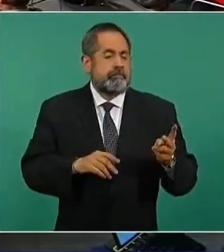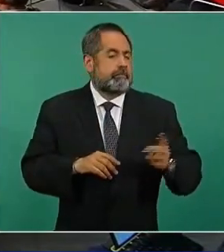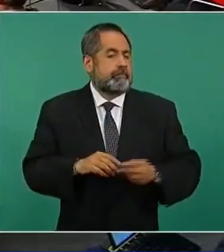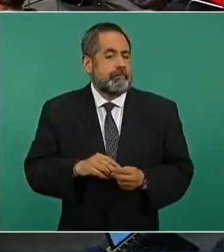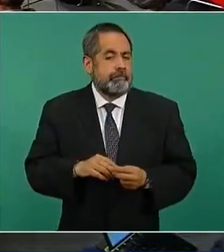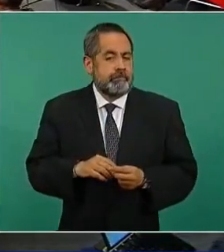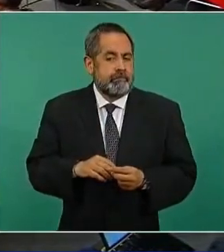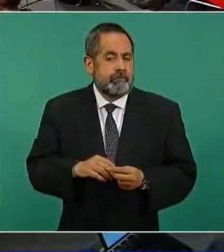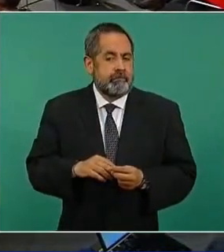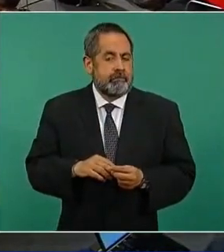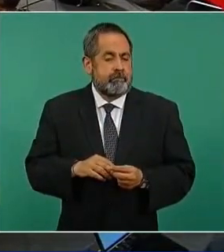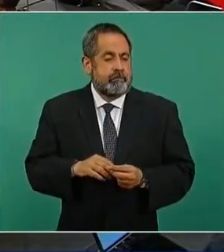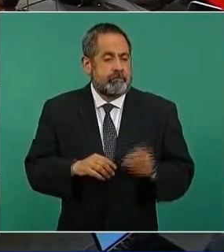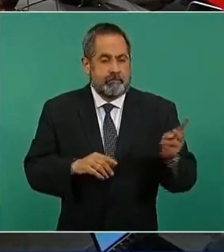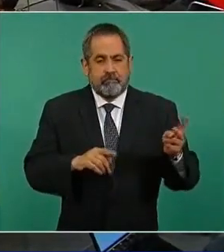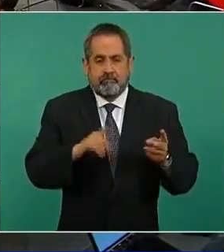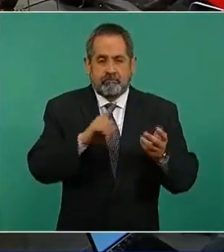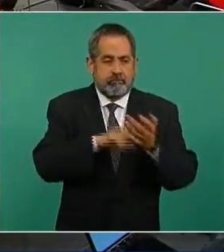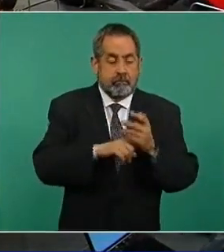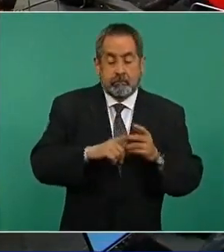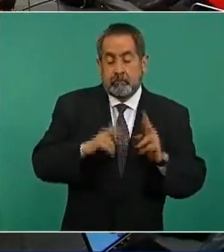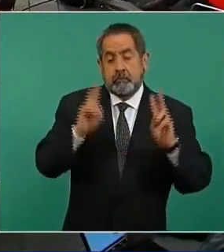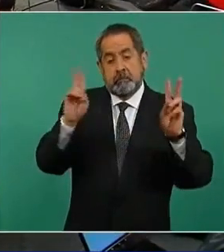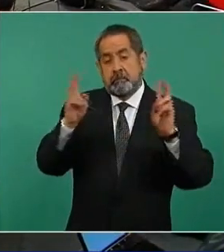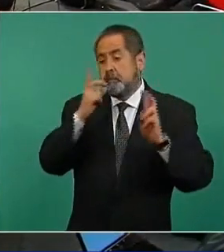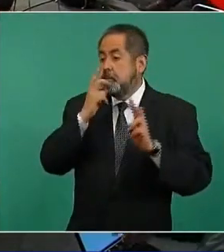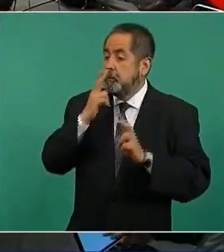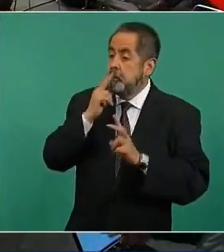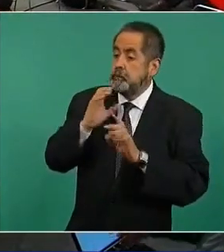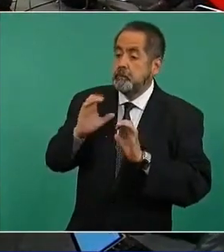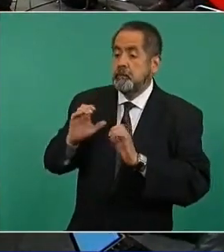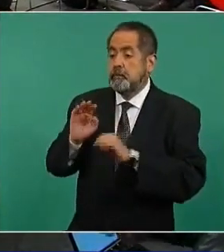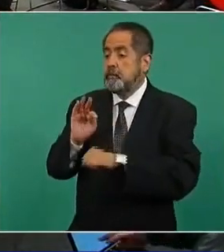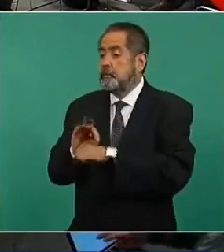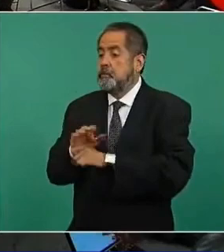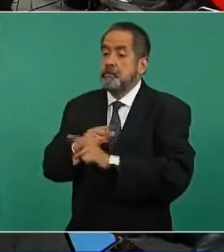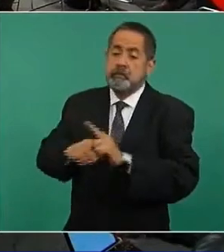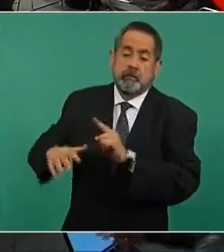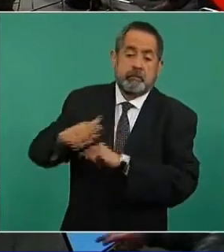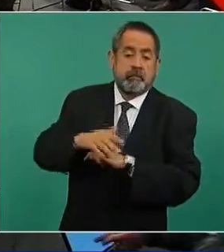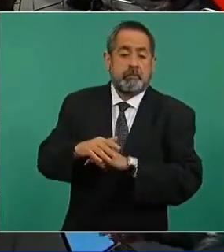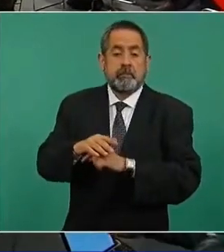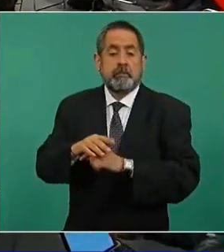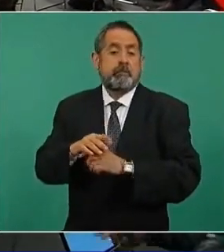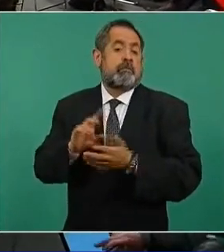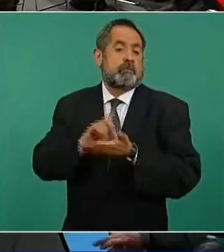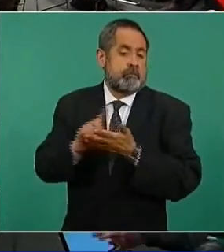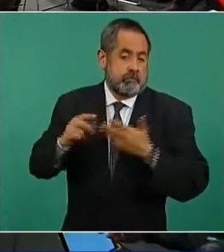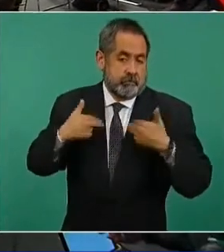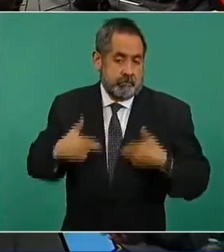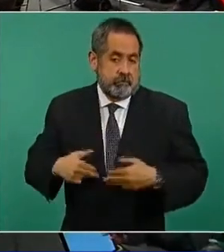en lo ecológico, en defensa de derechos humanos,